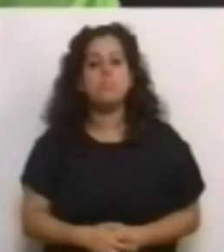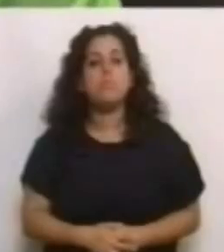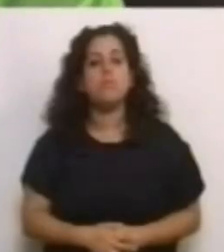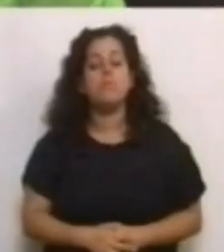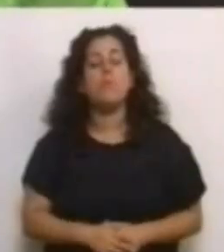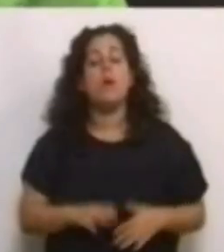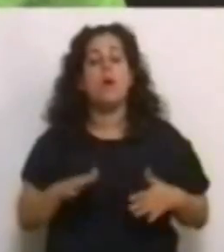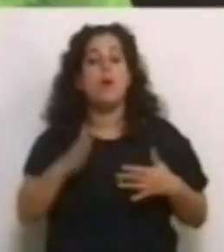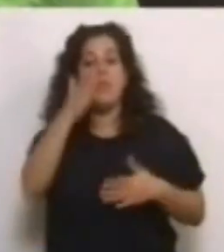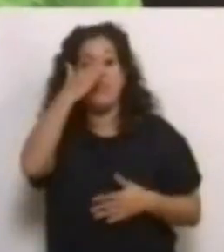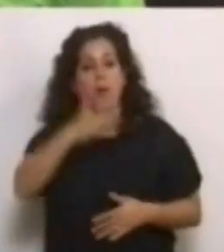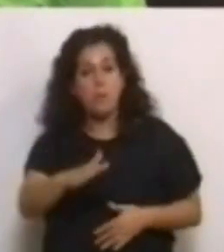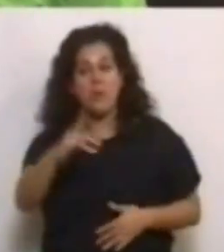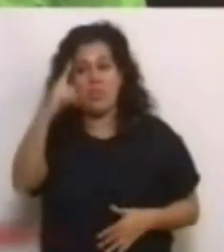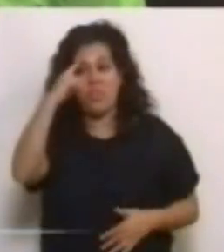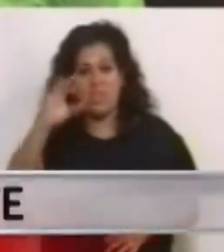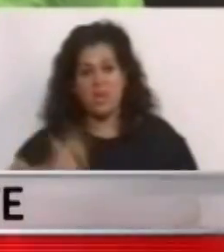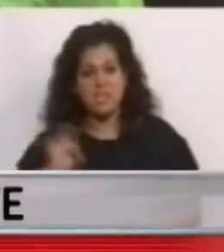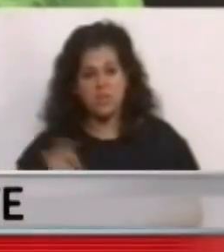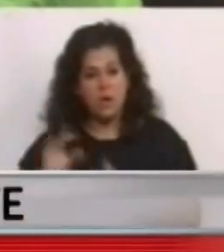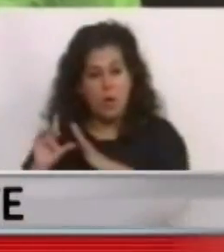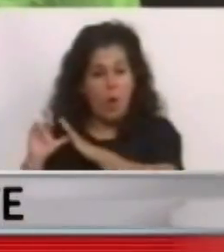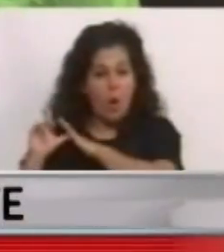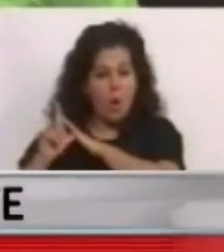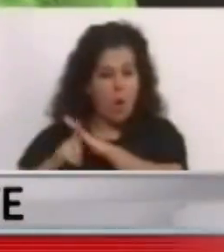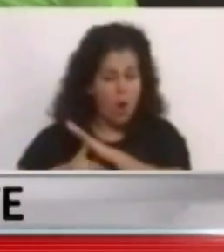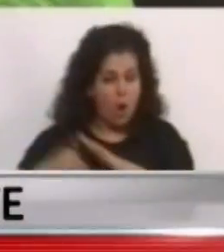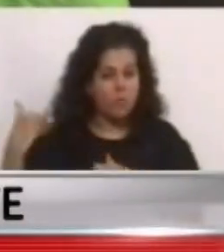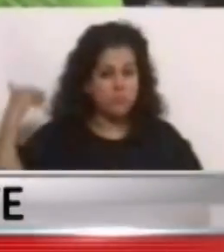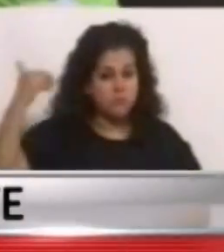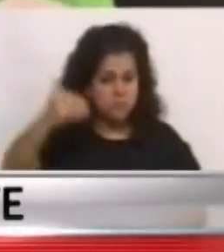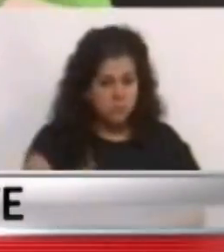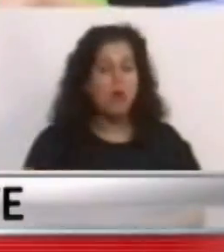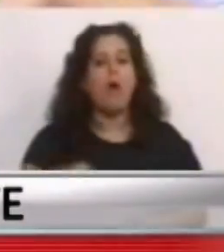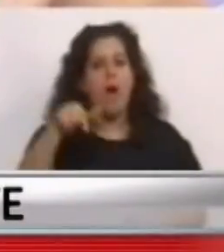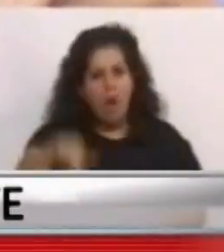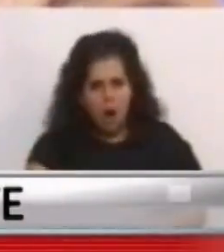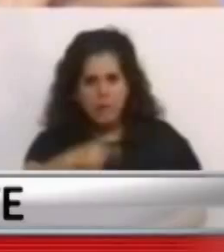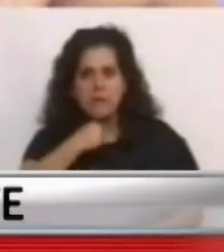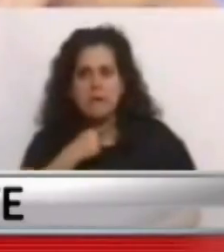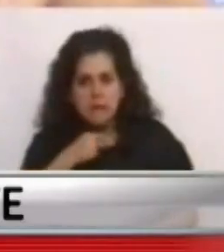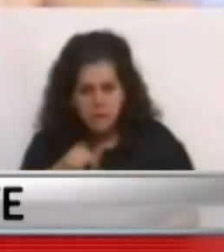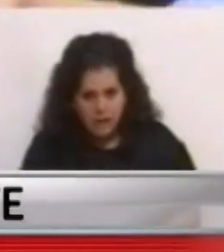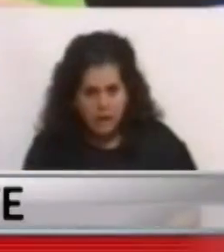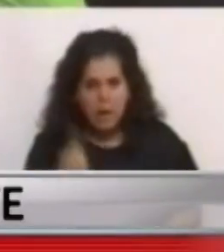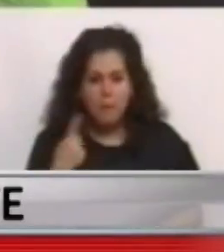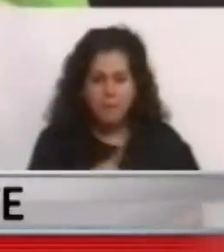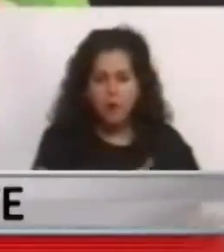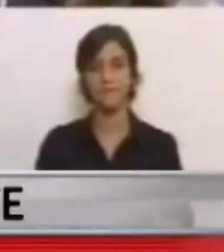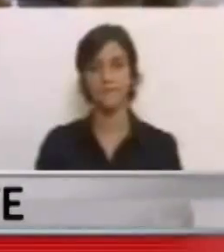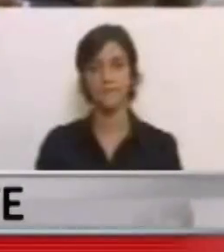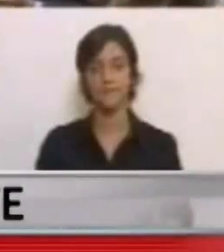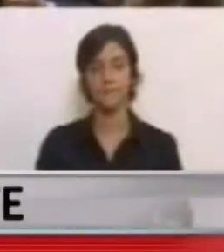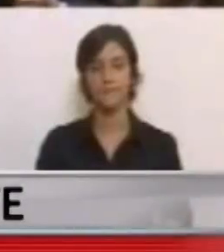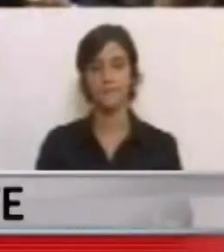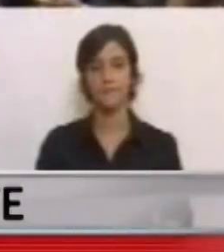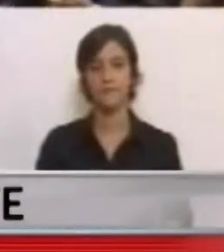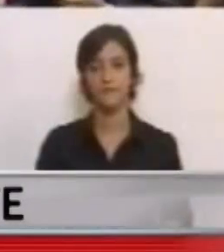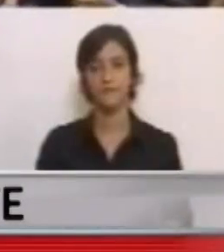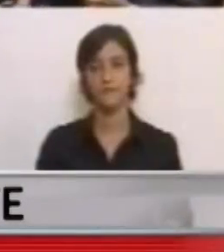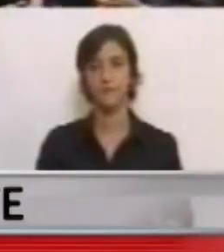que lo que no se hizo en 10 años, se pretende hacer ahora, pero transfiriendo la misma